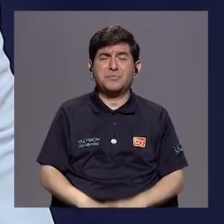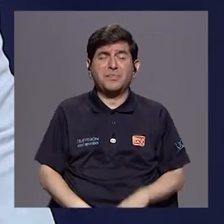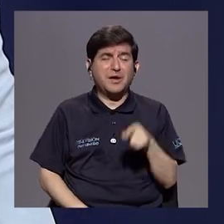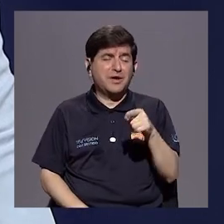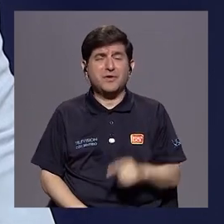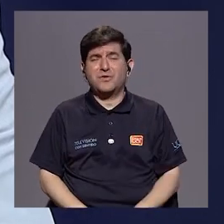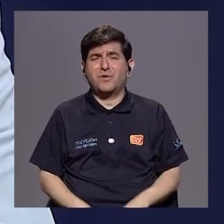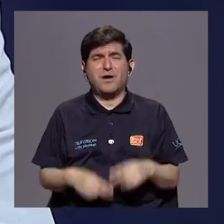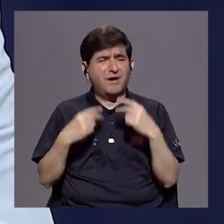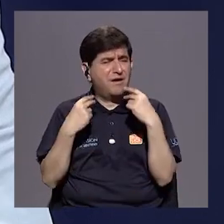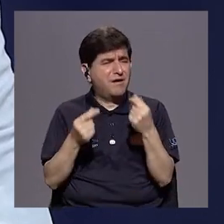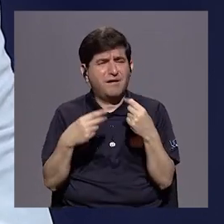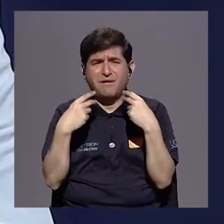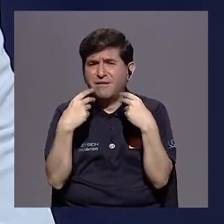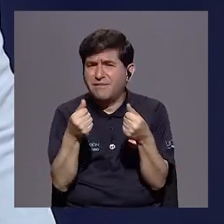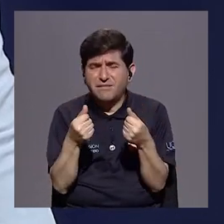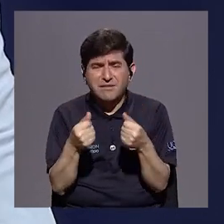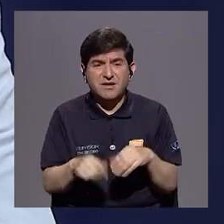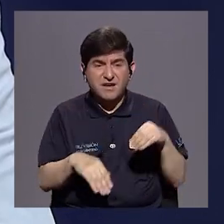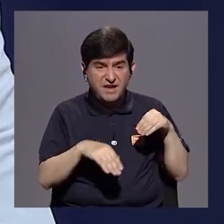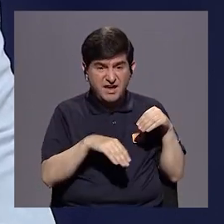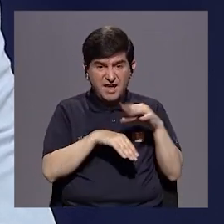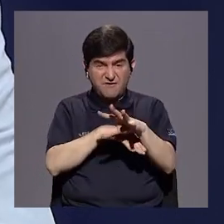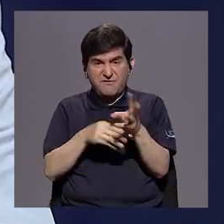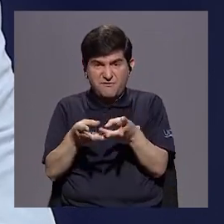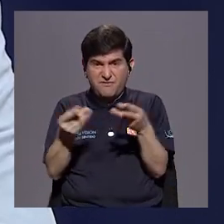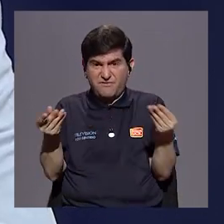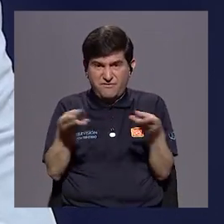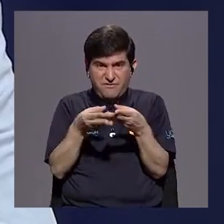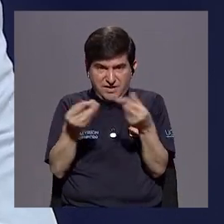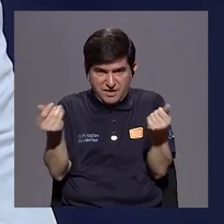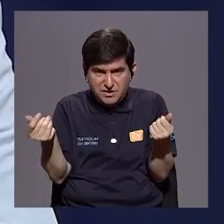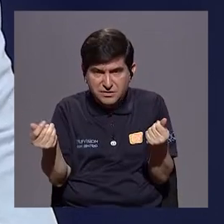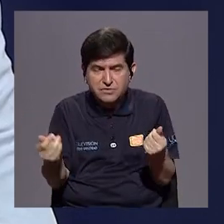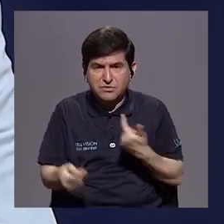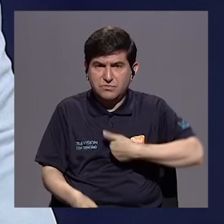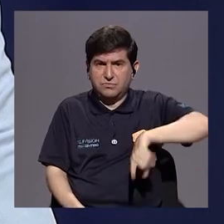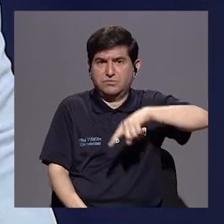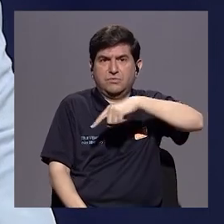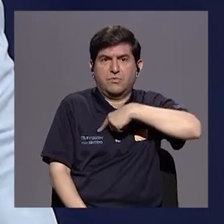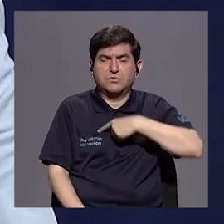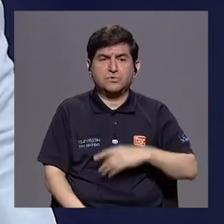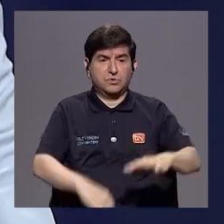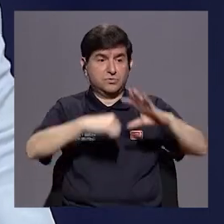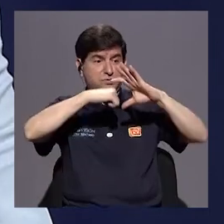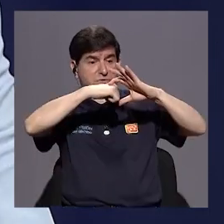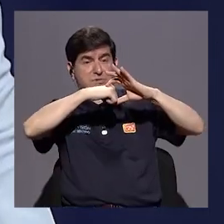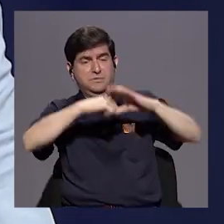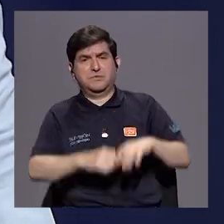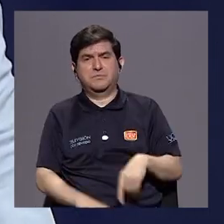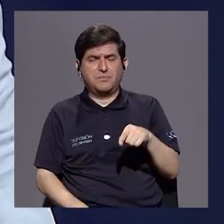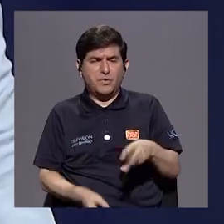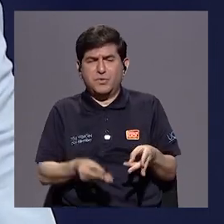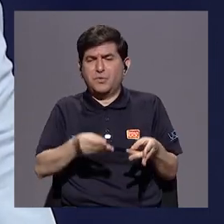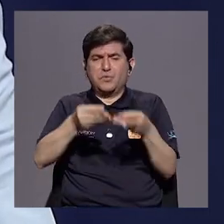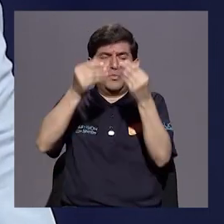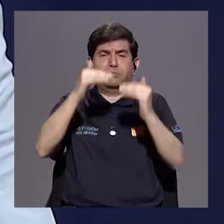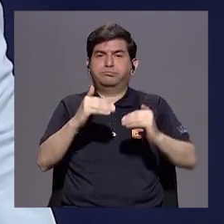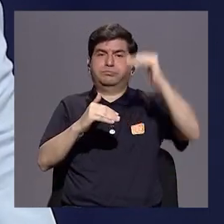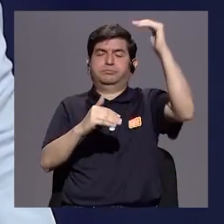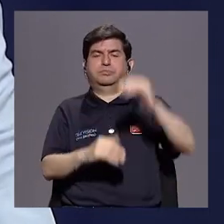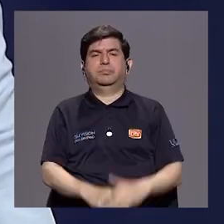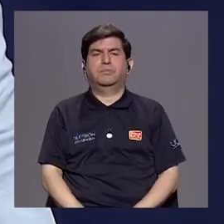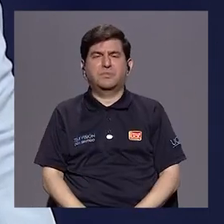y a un ritmo que el efecto que generamos en él el planeta por esta emisión es muy